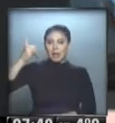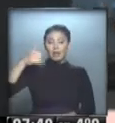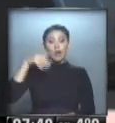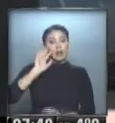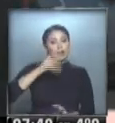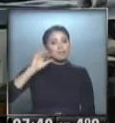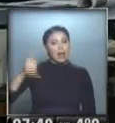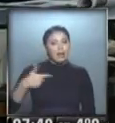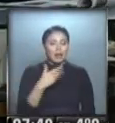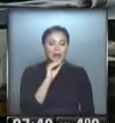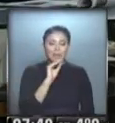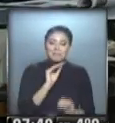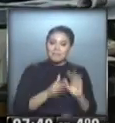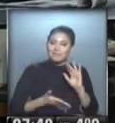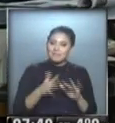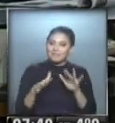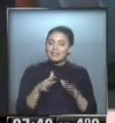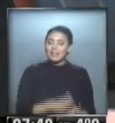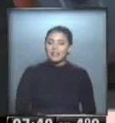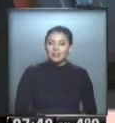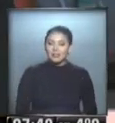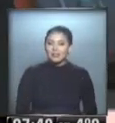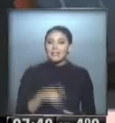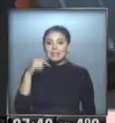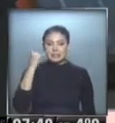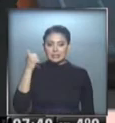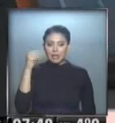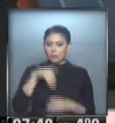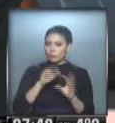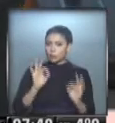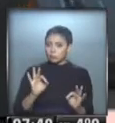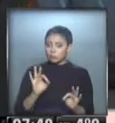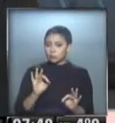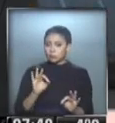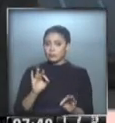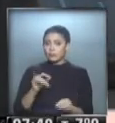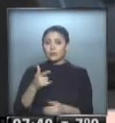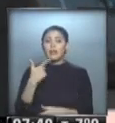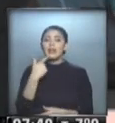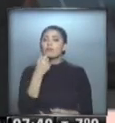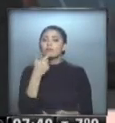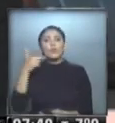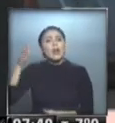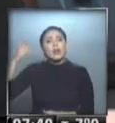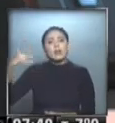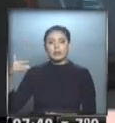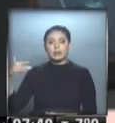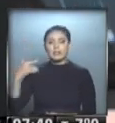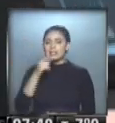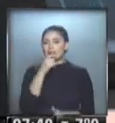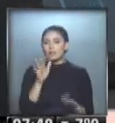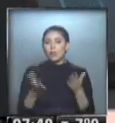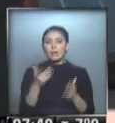para, seguro, para manejarse claro. En el agua, la elección que hizo Camogo Espínola prácticamente no tiene antecedentes en los